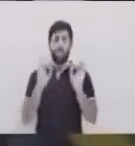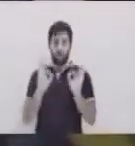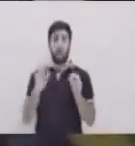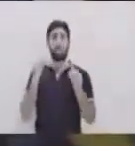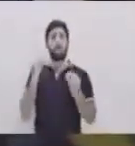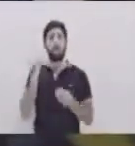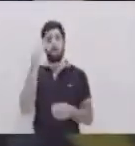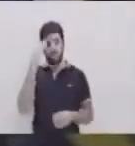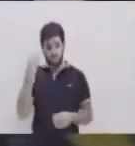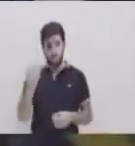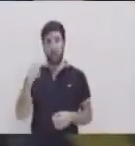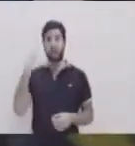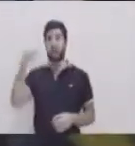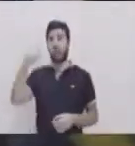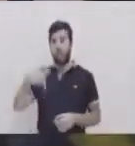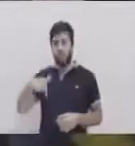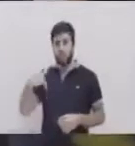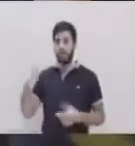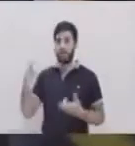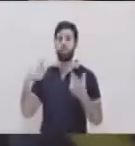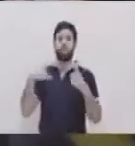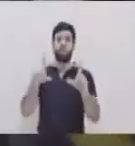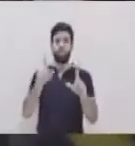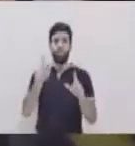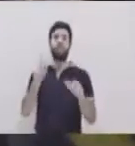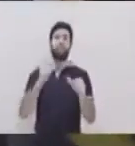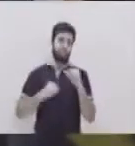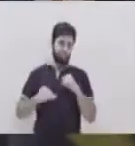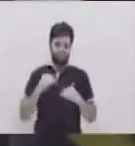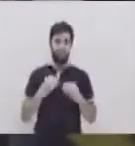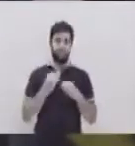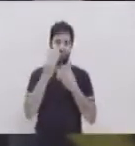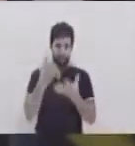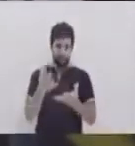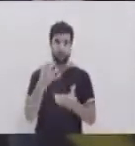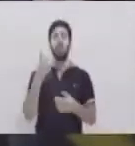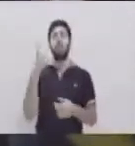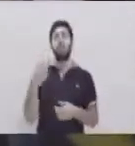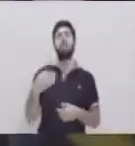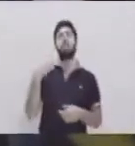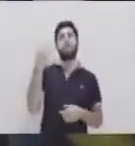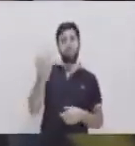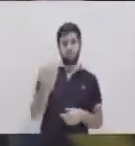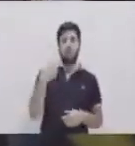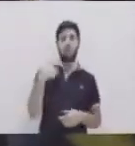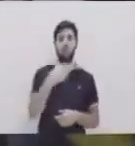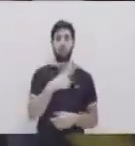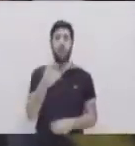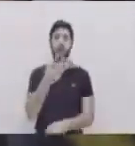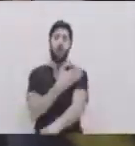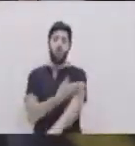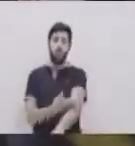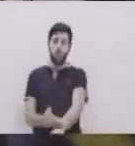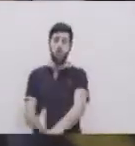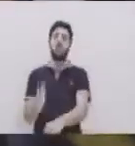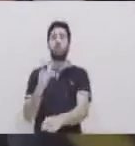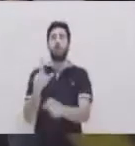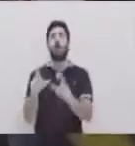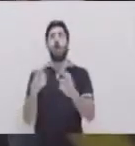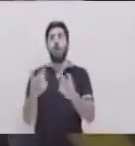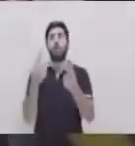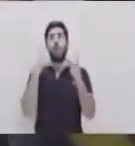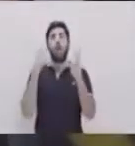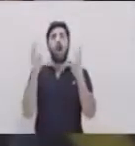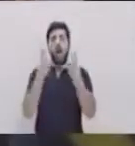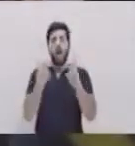gracias. Hoy fue ya hacia el segmento de puros resonadores y en el siguiente vamos a darle continuidad al analizar